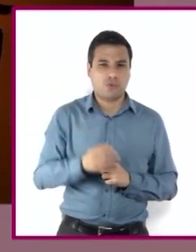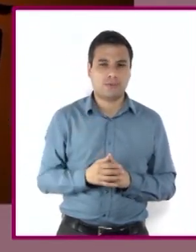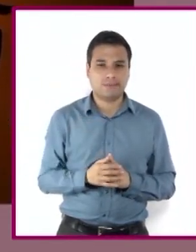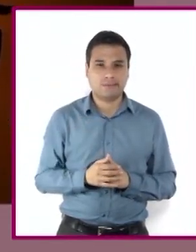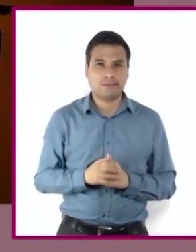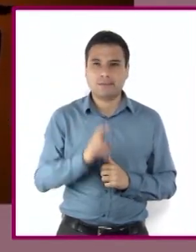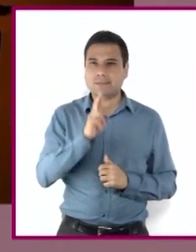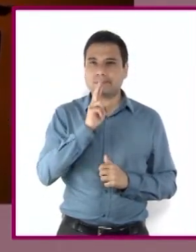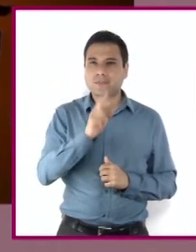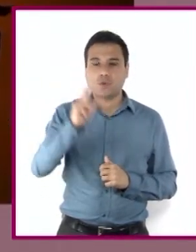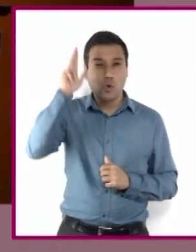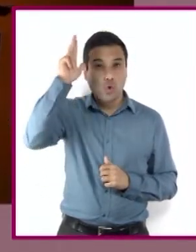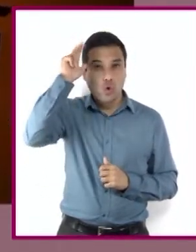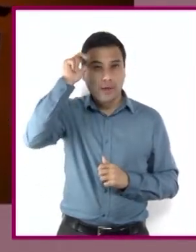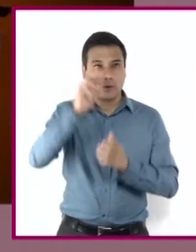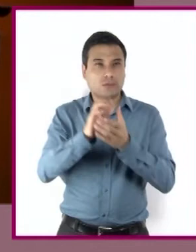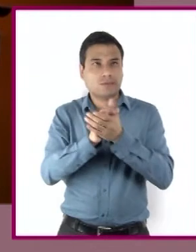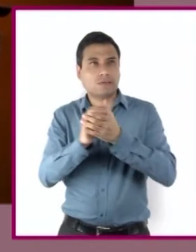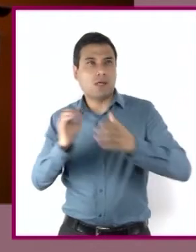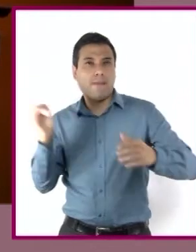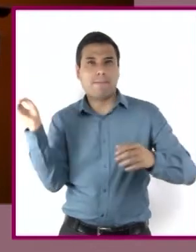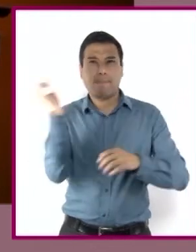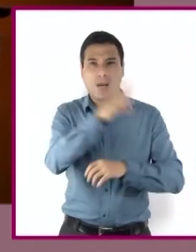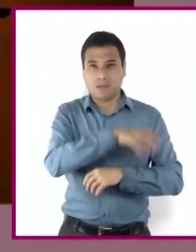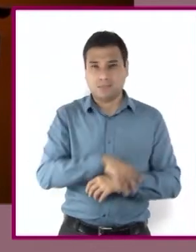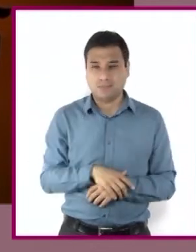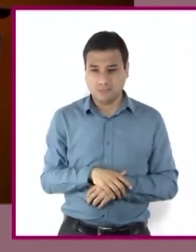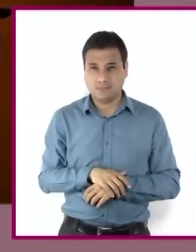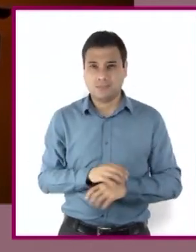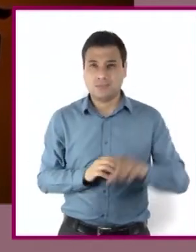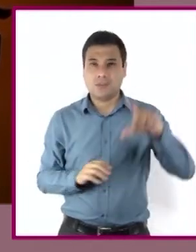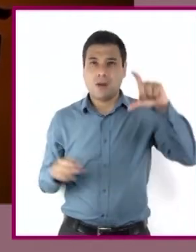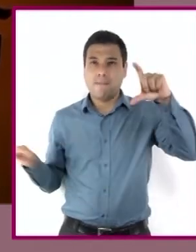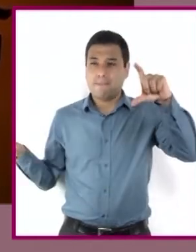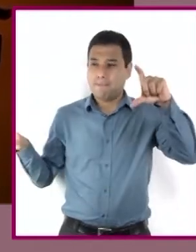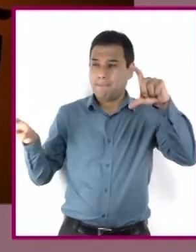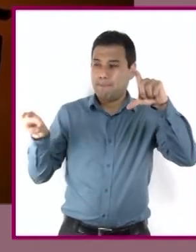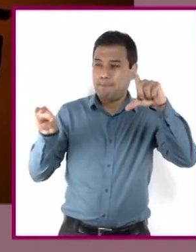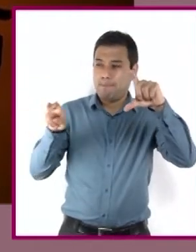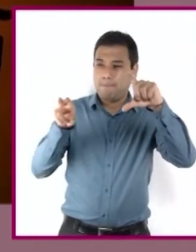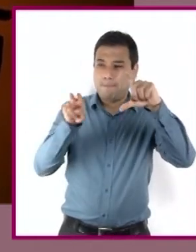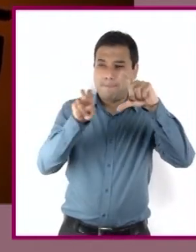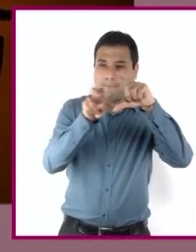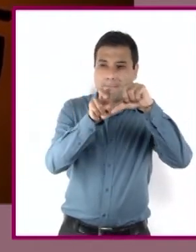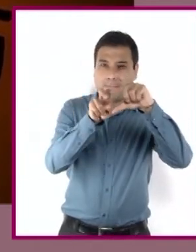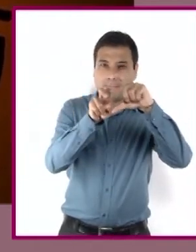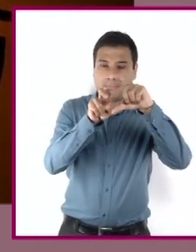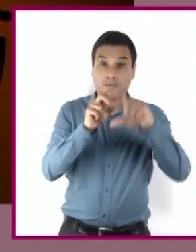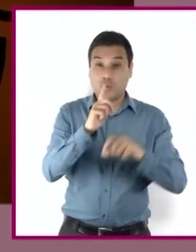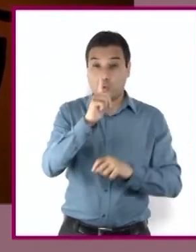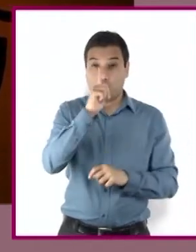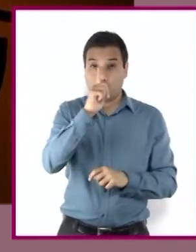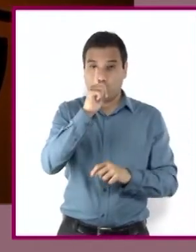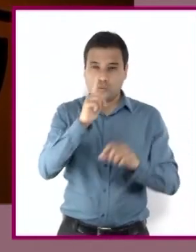un conejo en la cara a Tecusistecatl, disminuyendo su brillo.